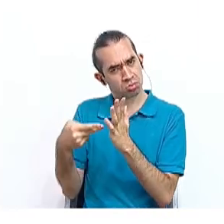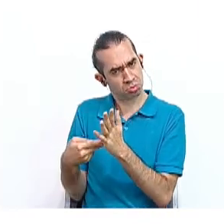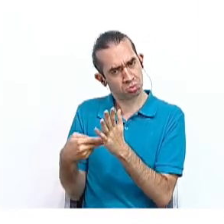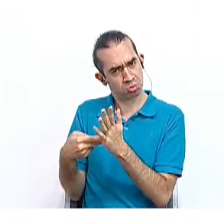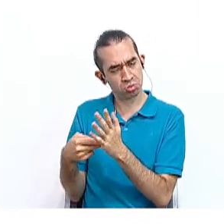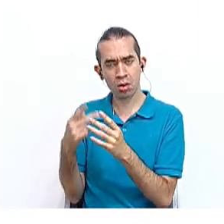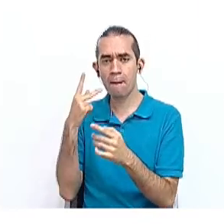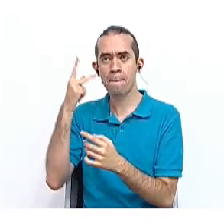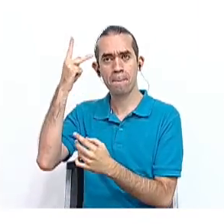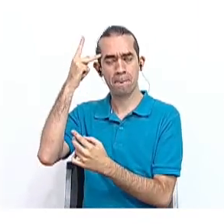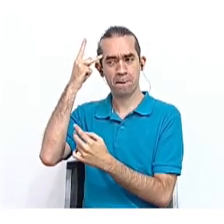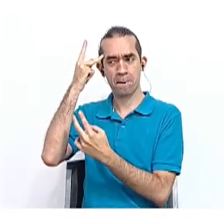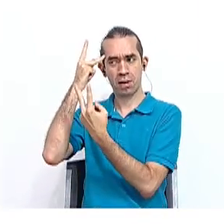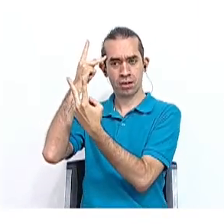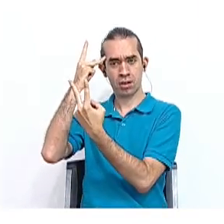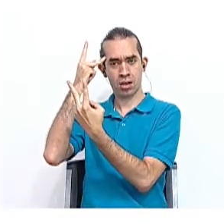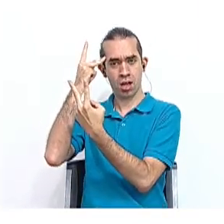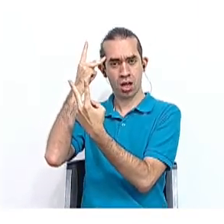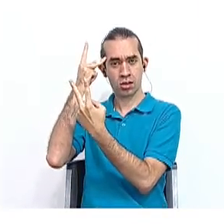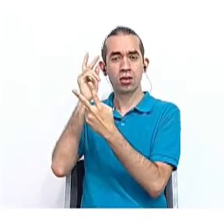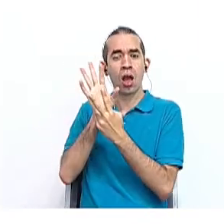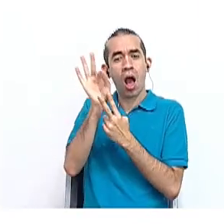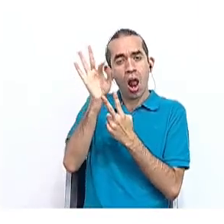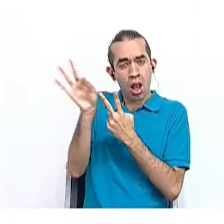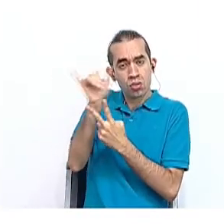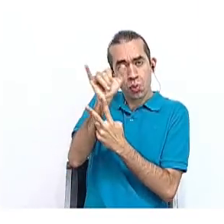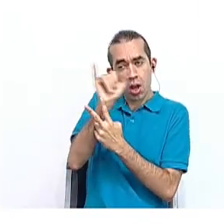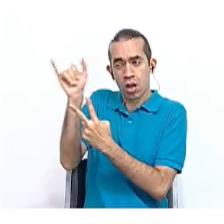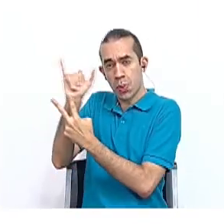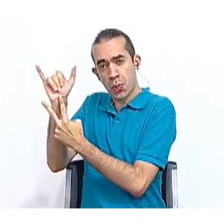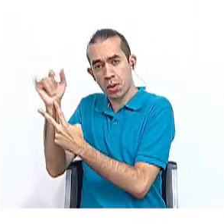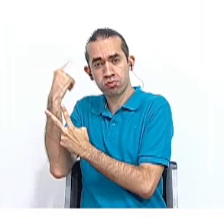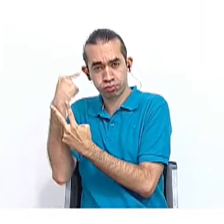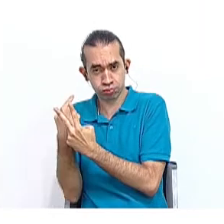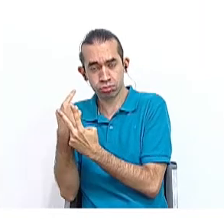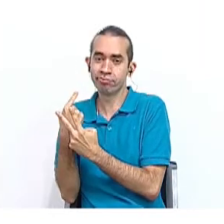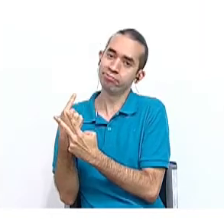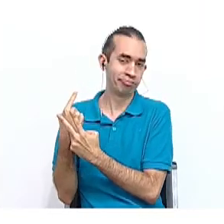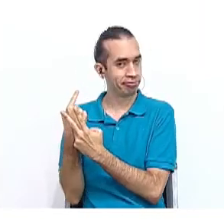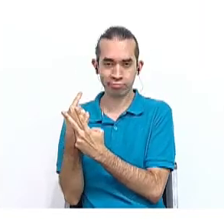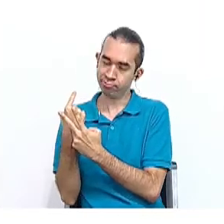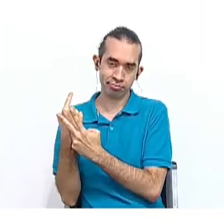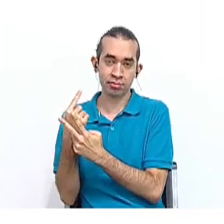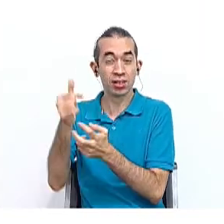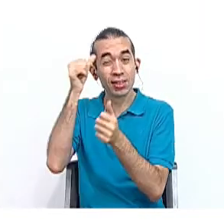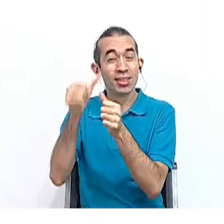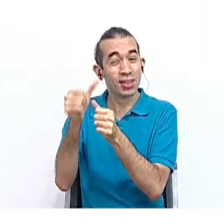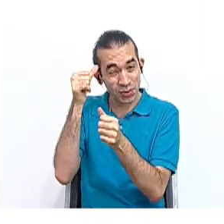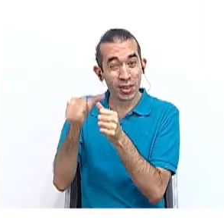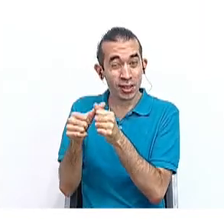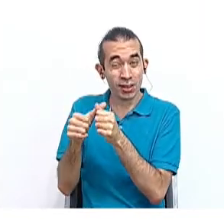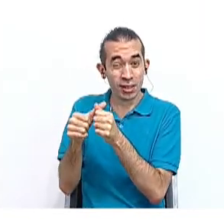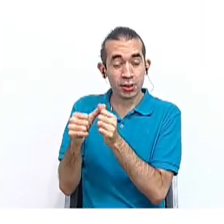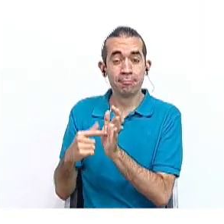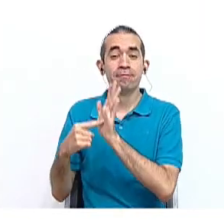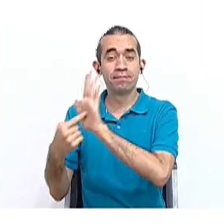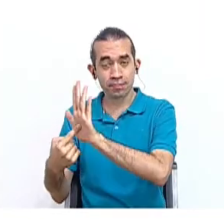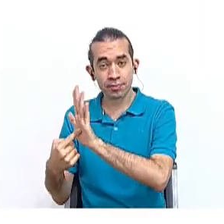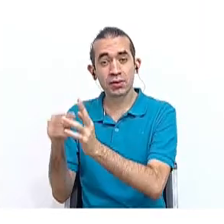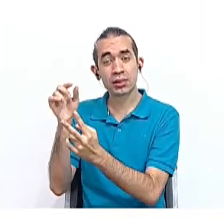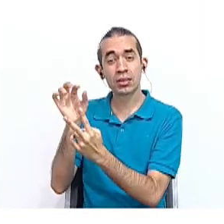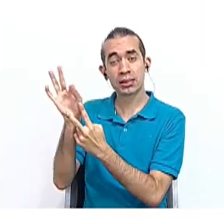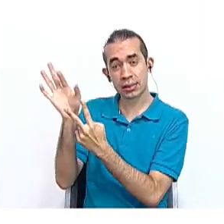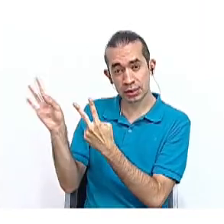estos padres no tenían alelos iguales para el cabello rizado. ¿Recuerdan cómo se llama esta representación de